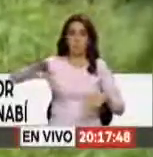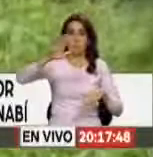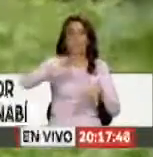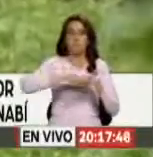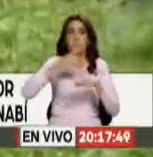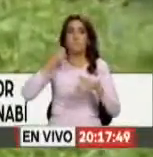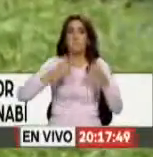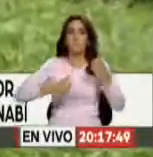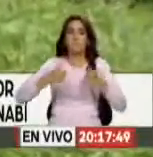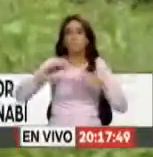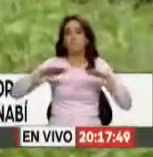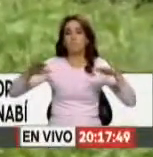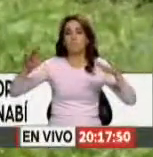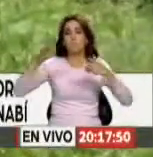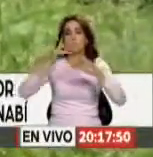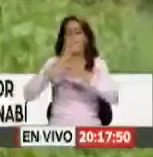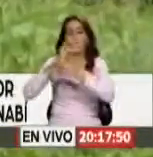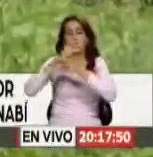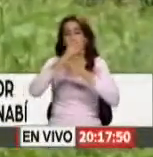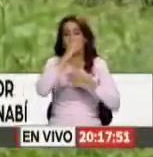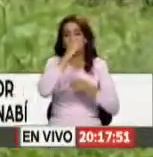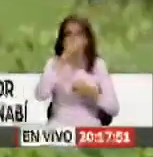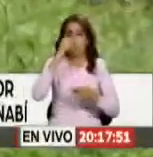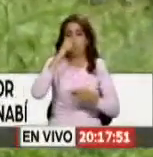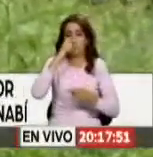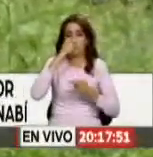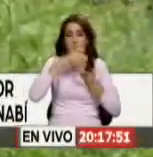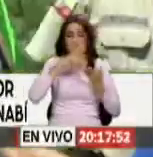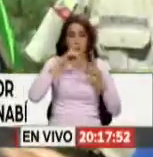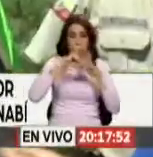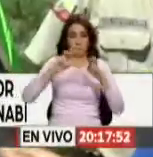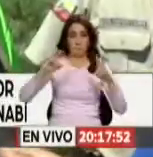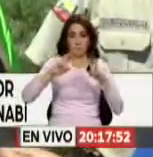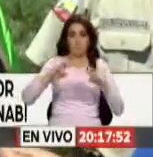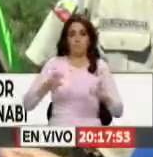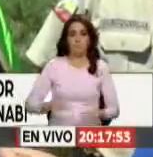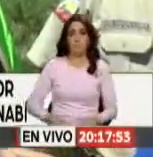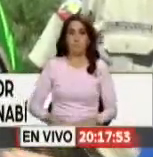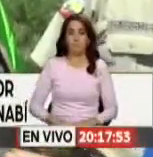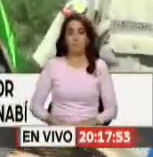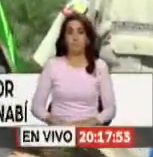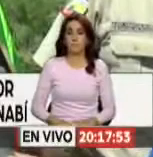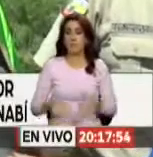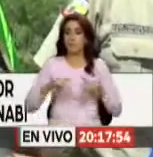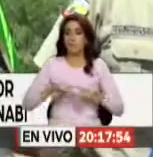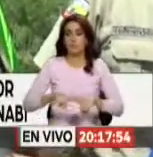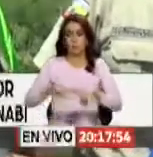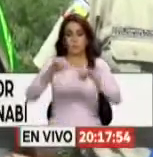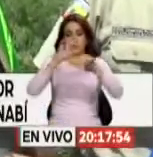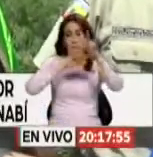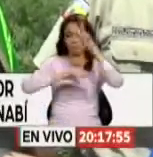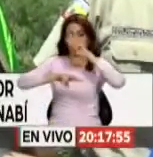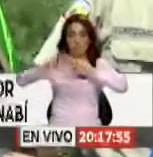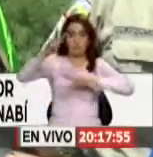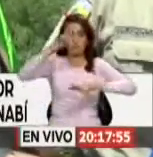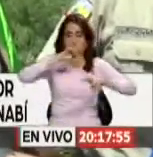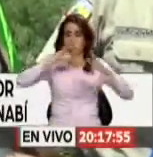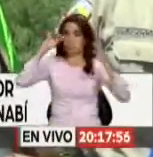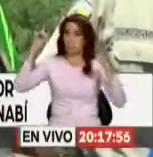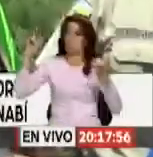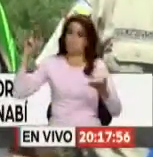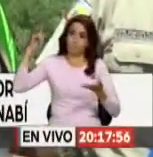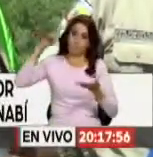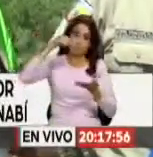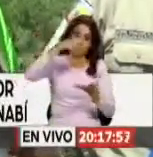tráfico ilícito de sustancias sujetas a fiscalización a gran escala. Estamos todavía analizando la aeronave que está